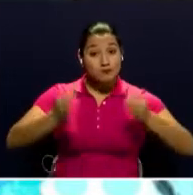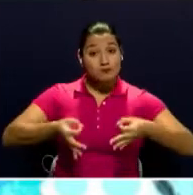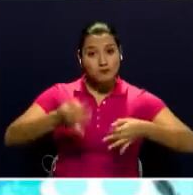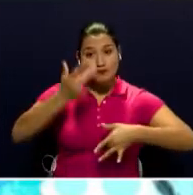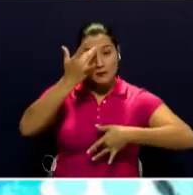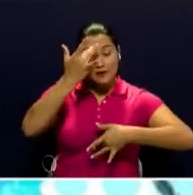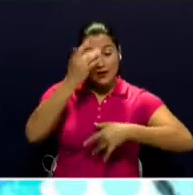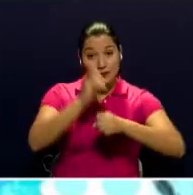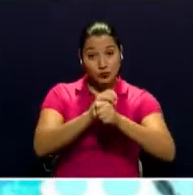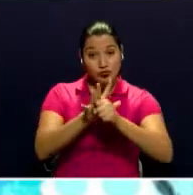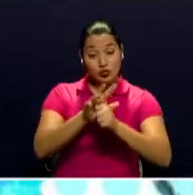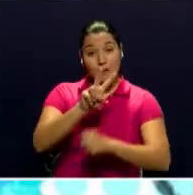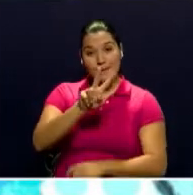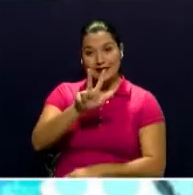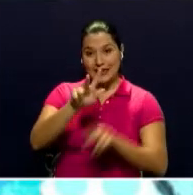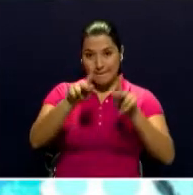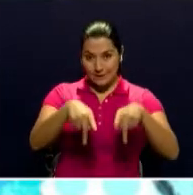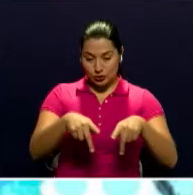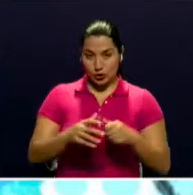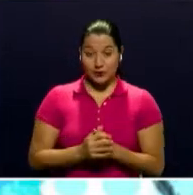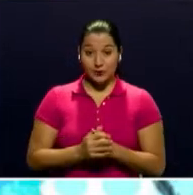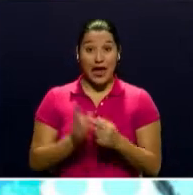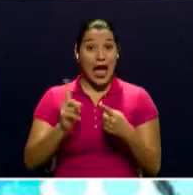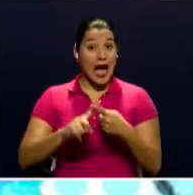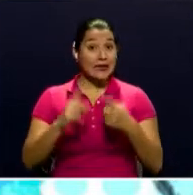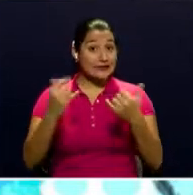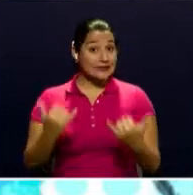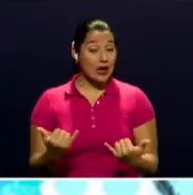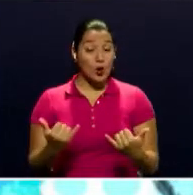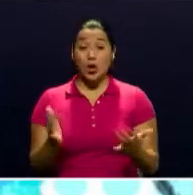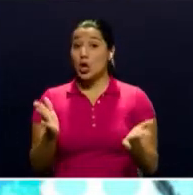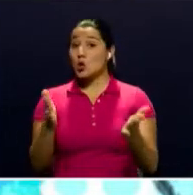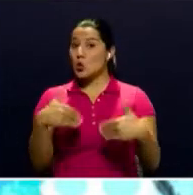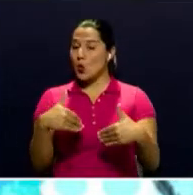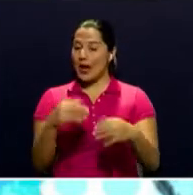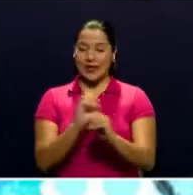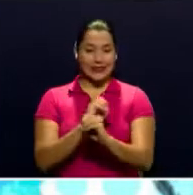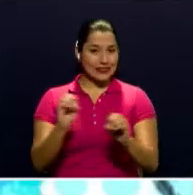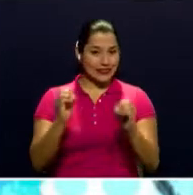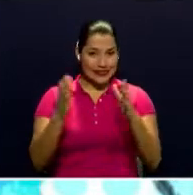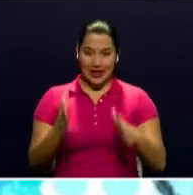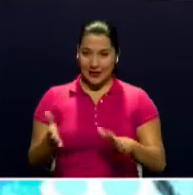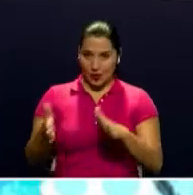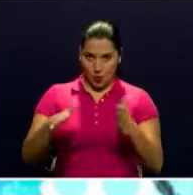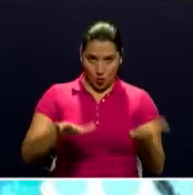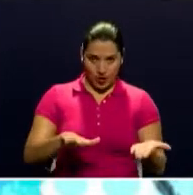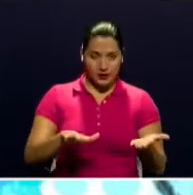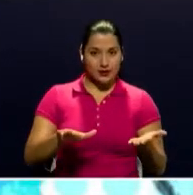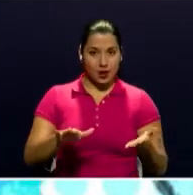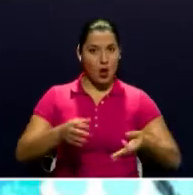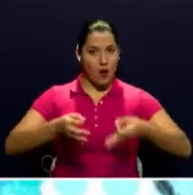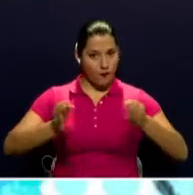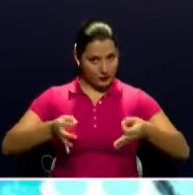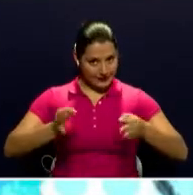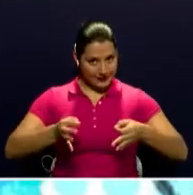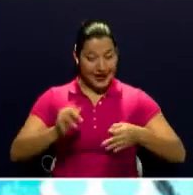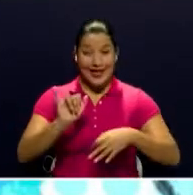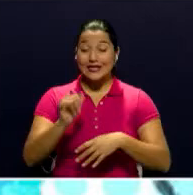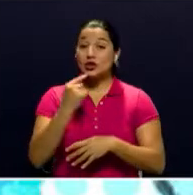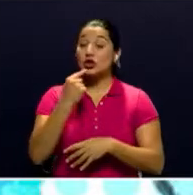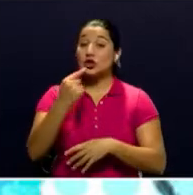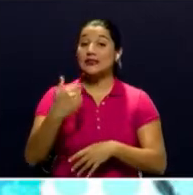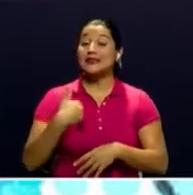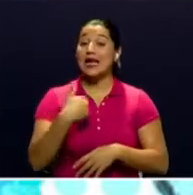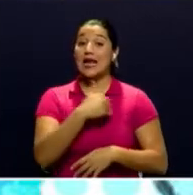positivos en nuestro país. De momento no tenemos ninguna persona fallecida, también de manera oficial, así lo hace saber